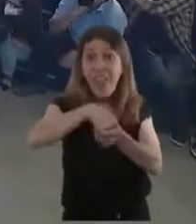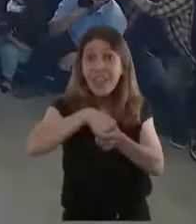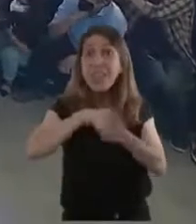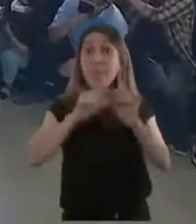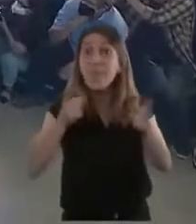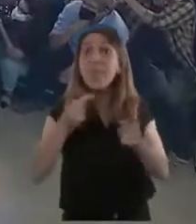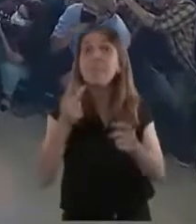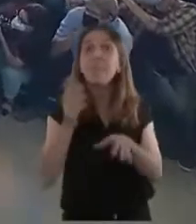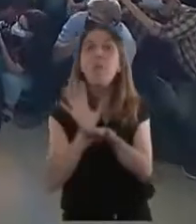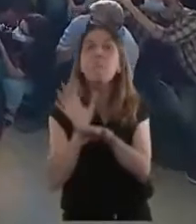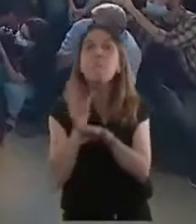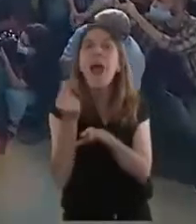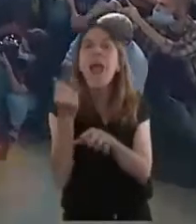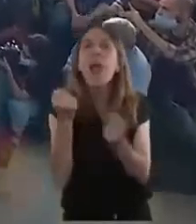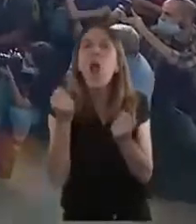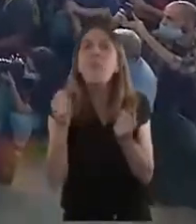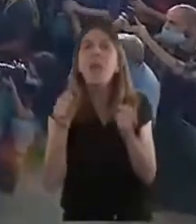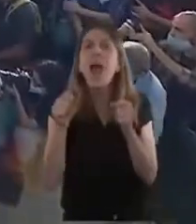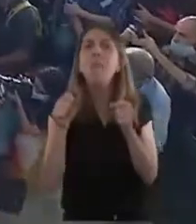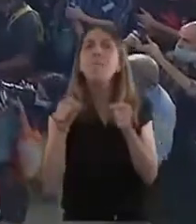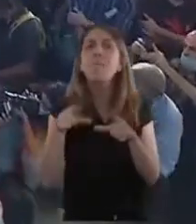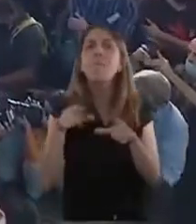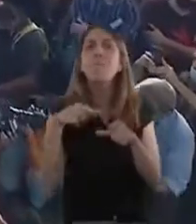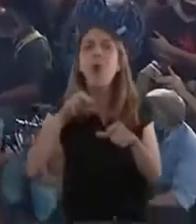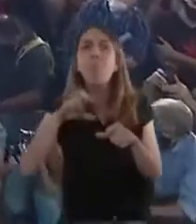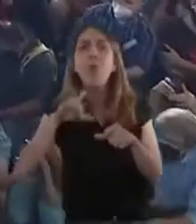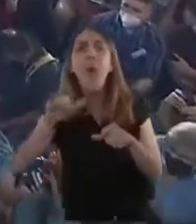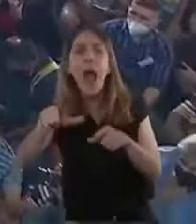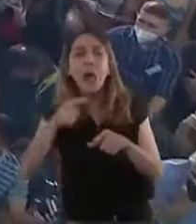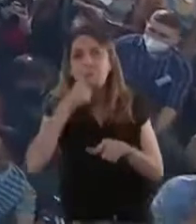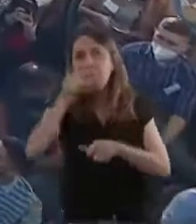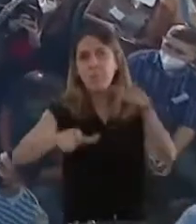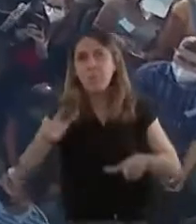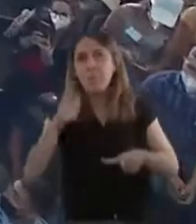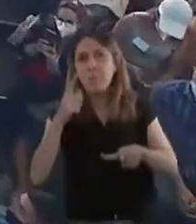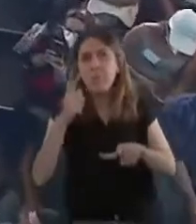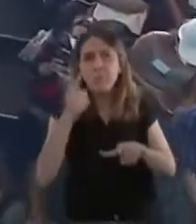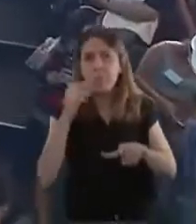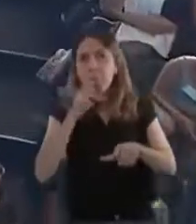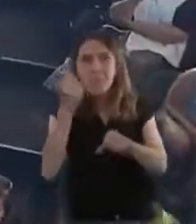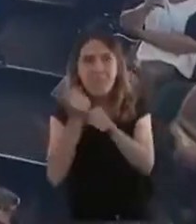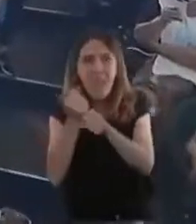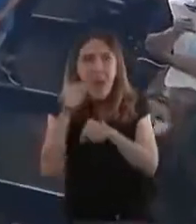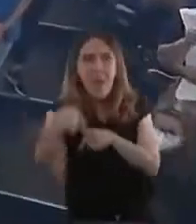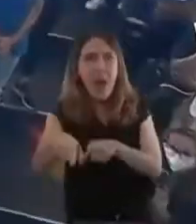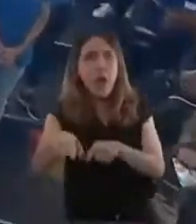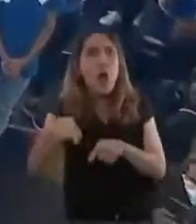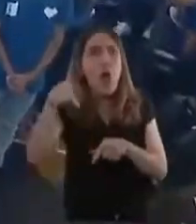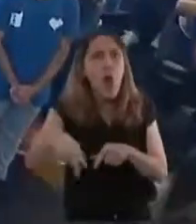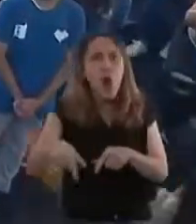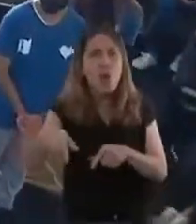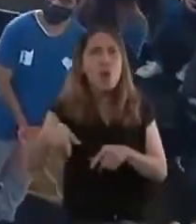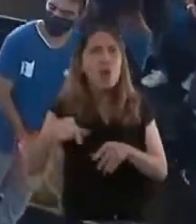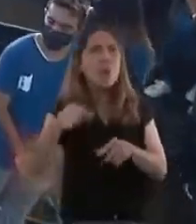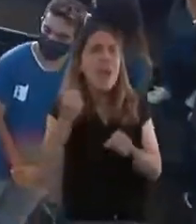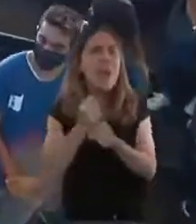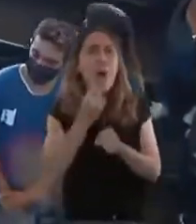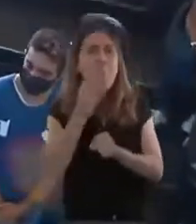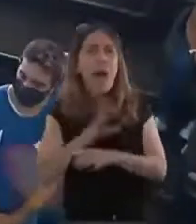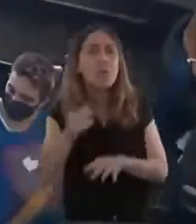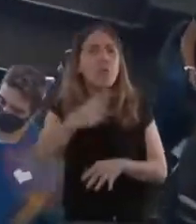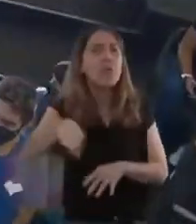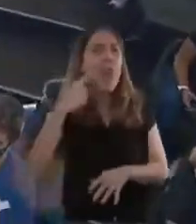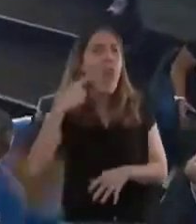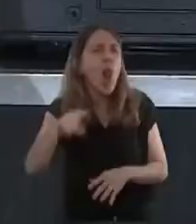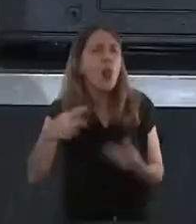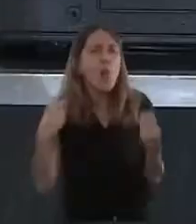de la economía popular, que son trabajadores y trabajadoras de la economía popular, hoy están haciendo algo maravilloso. ¿Saben qué están